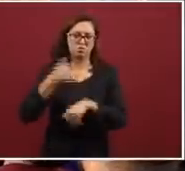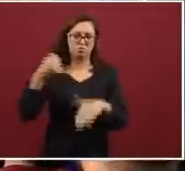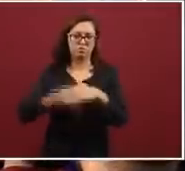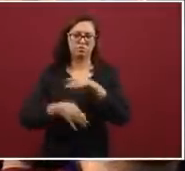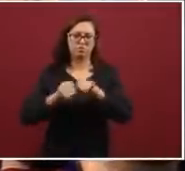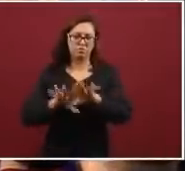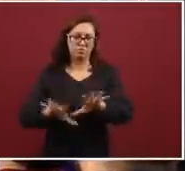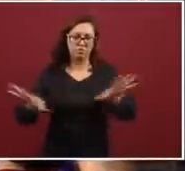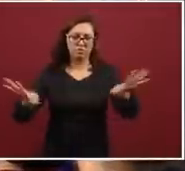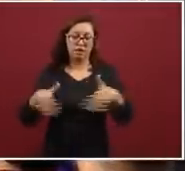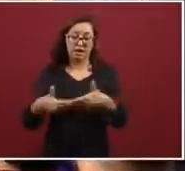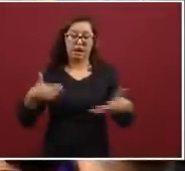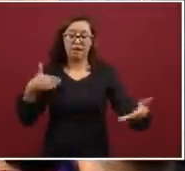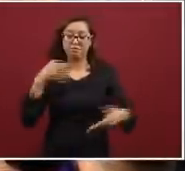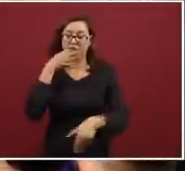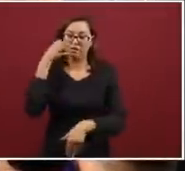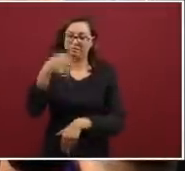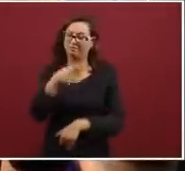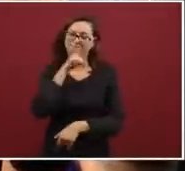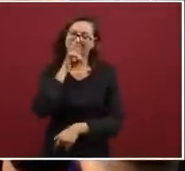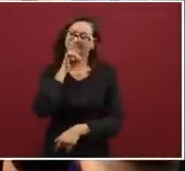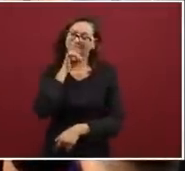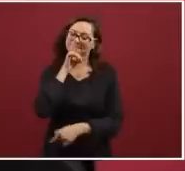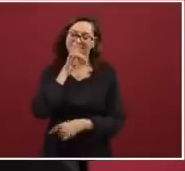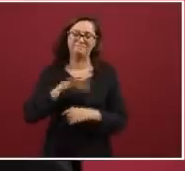No quiero adelantar nada.